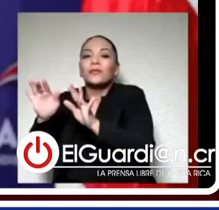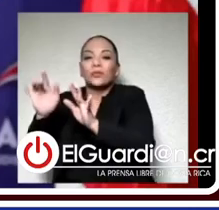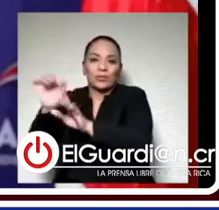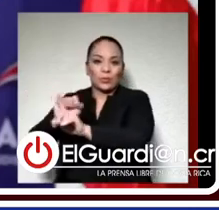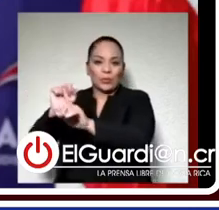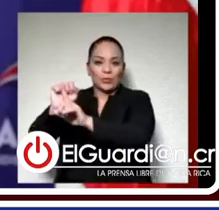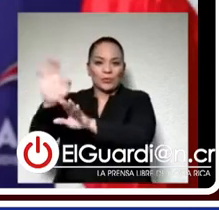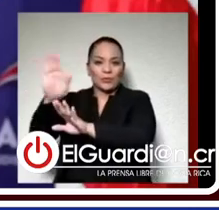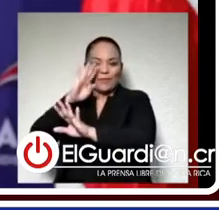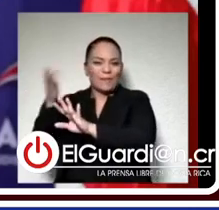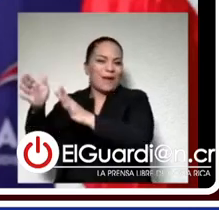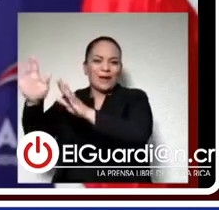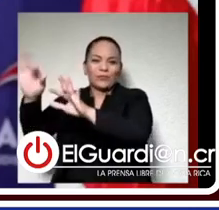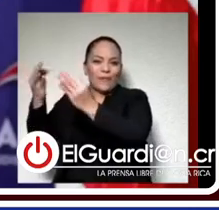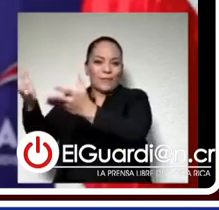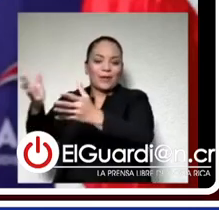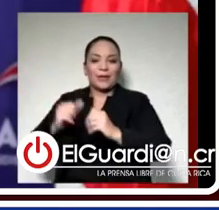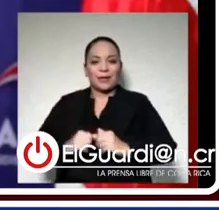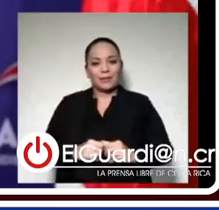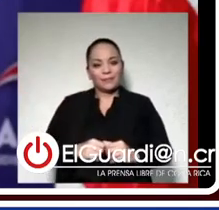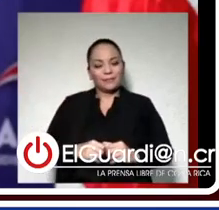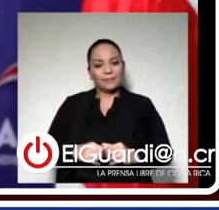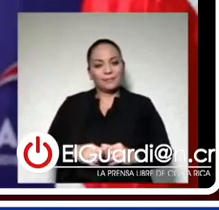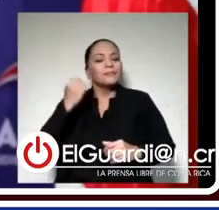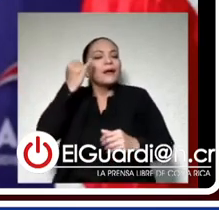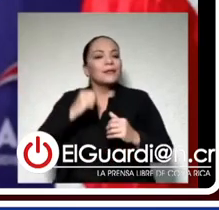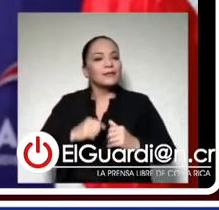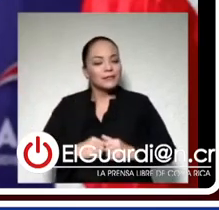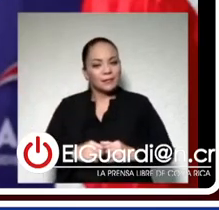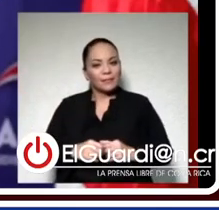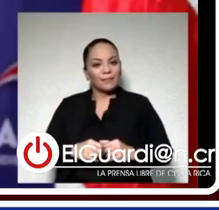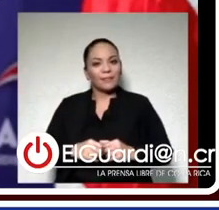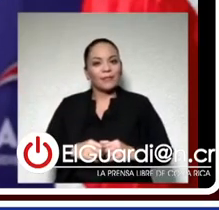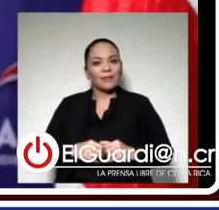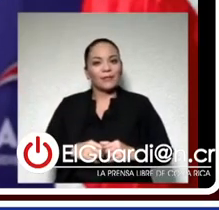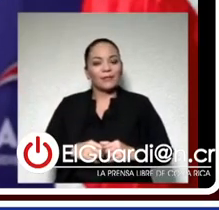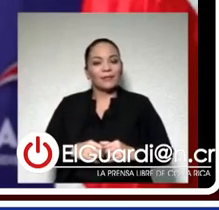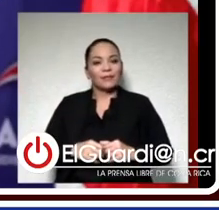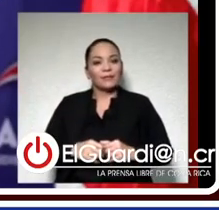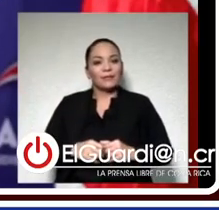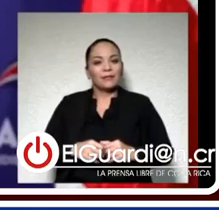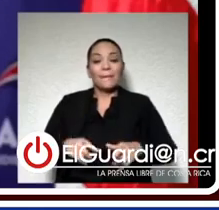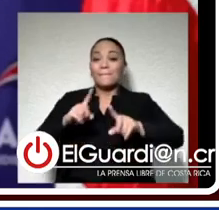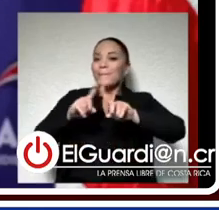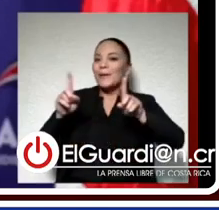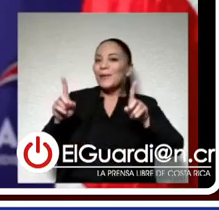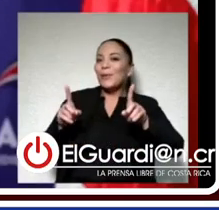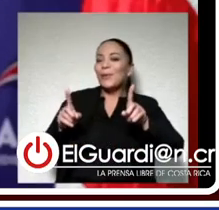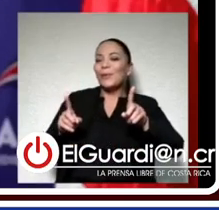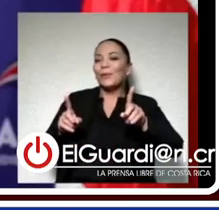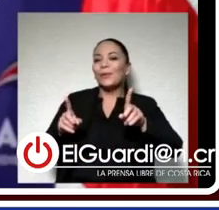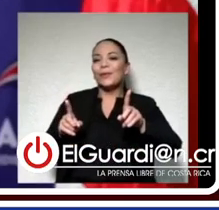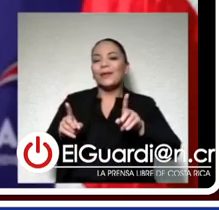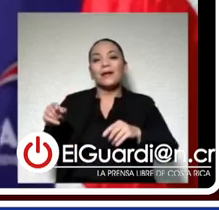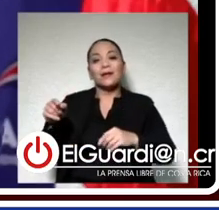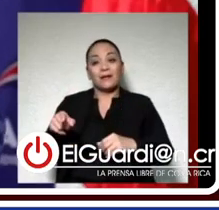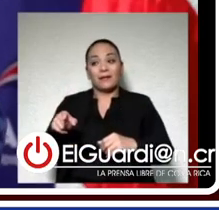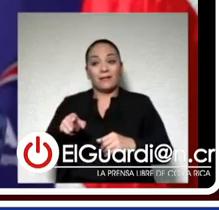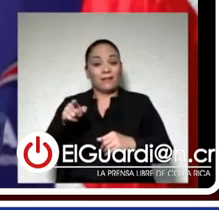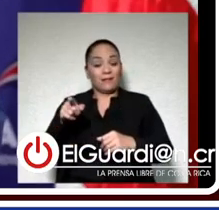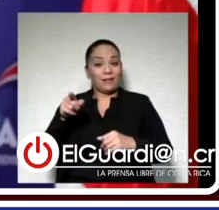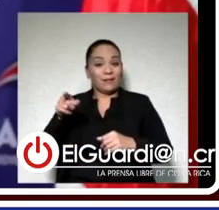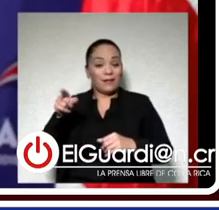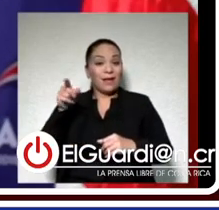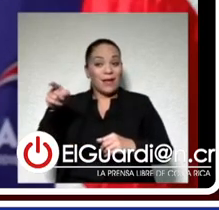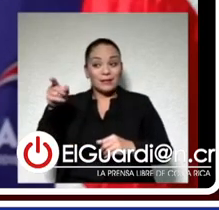fue a Arecep y ni siquiera el que le dio los 30,000 pesos, ni siquiera costarricenses, tuvo los votos de la